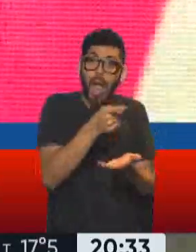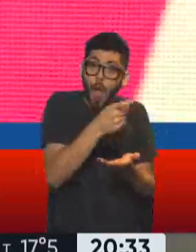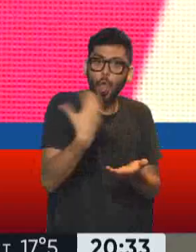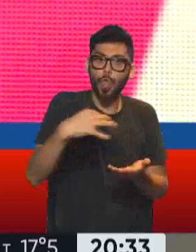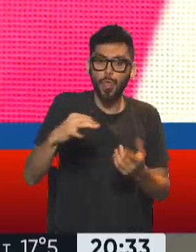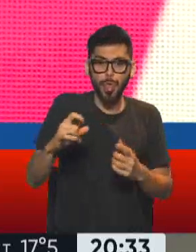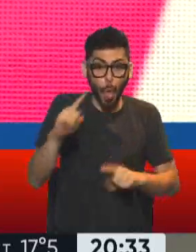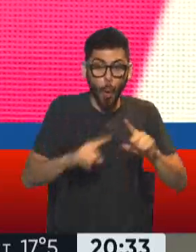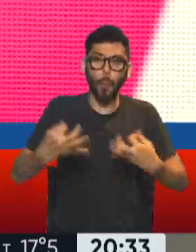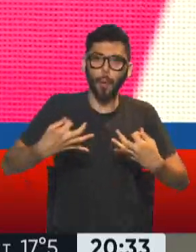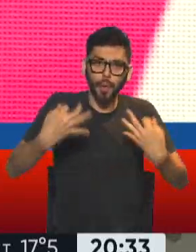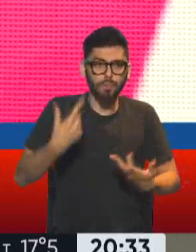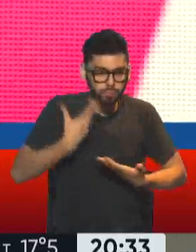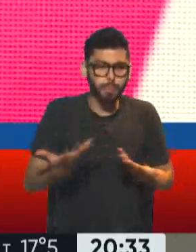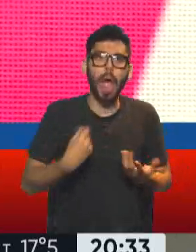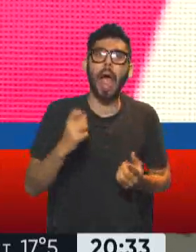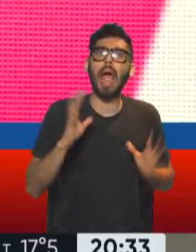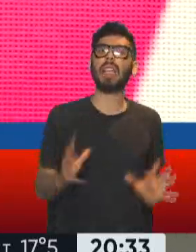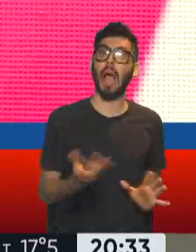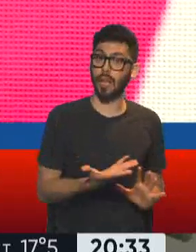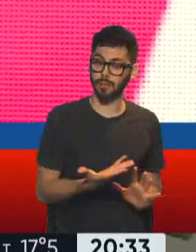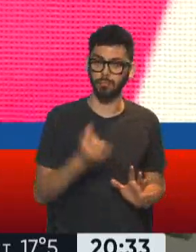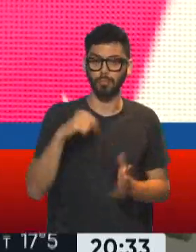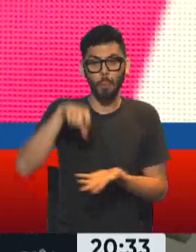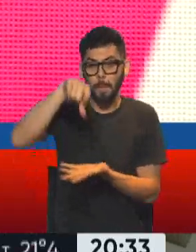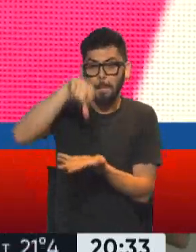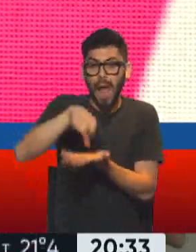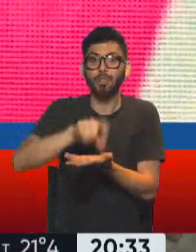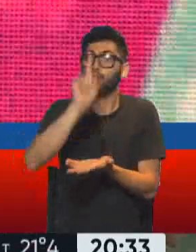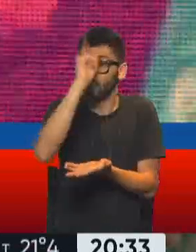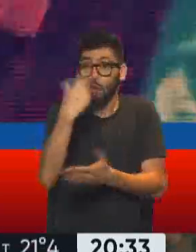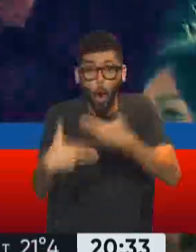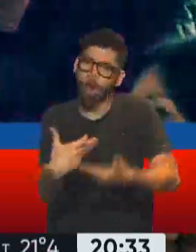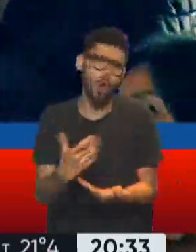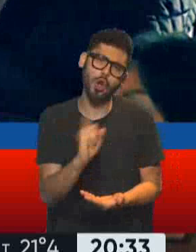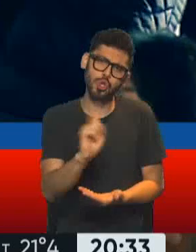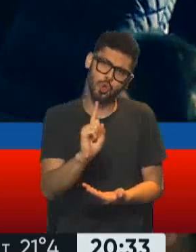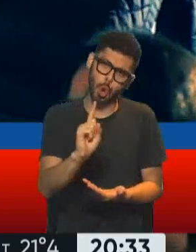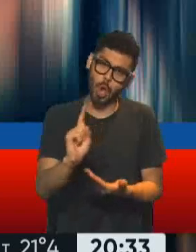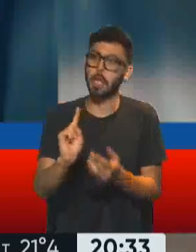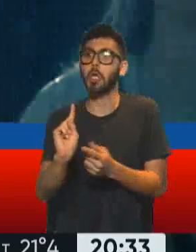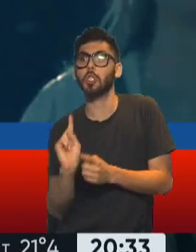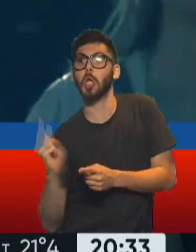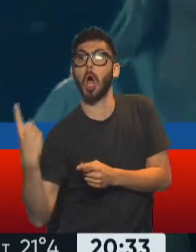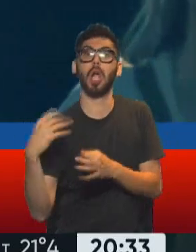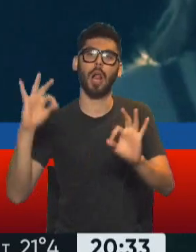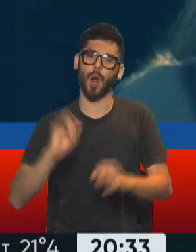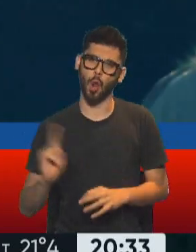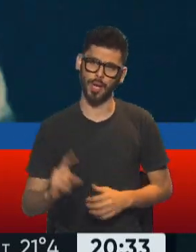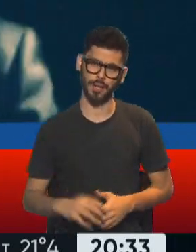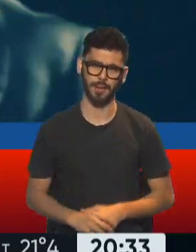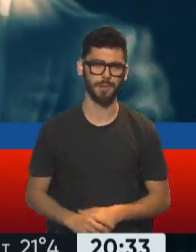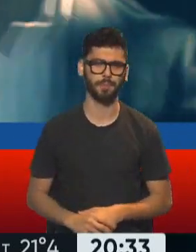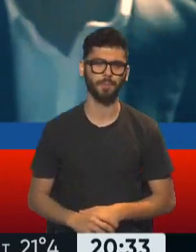de sus actos y saber que un país no se construye solo y que nadie se salva solo cuando hablamos